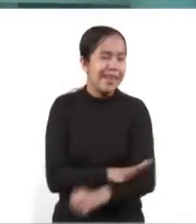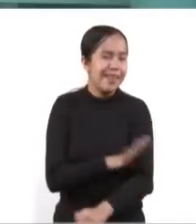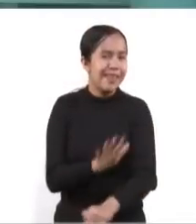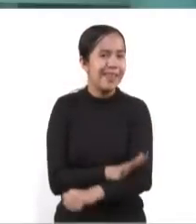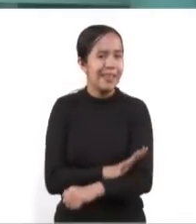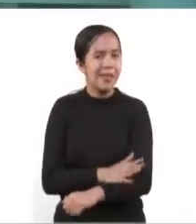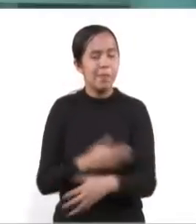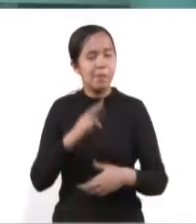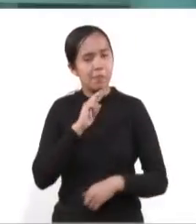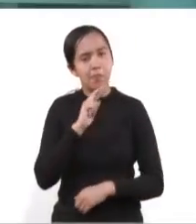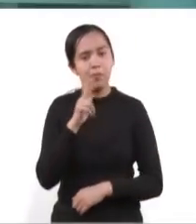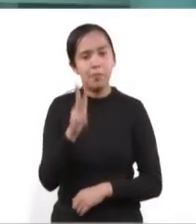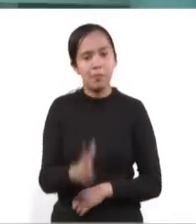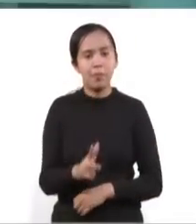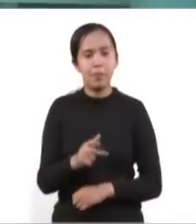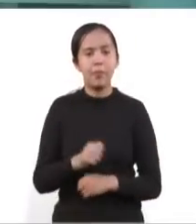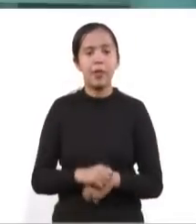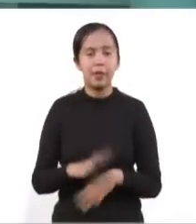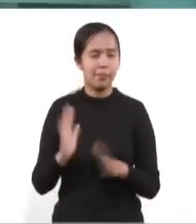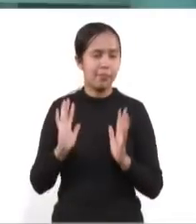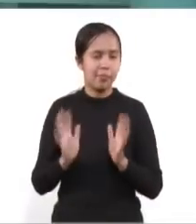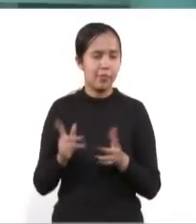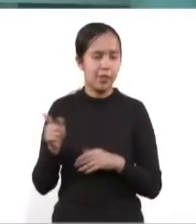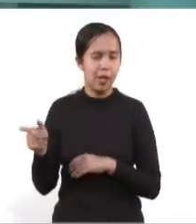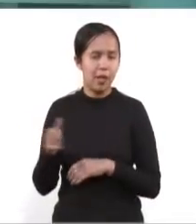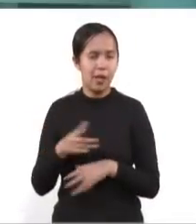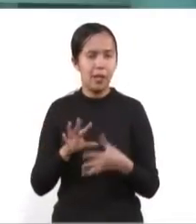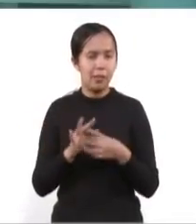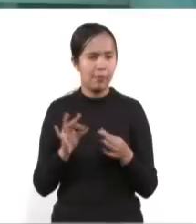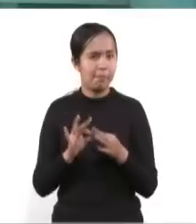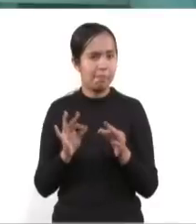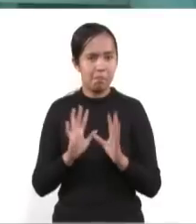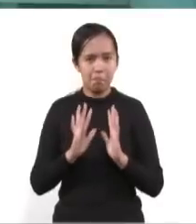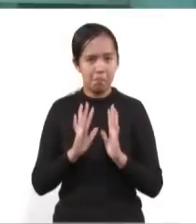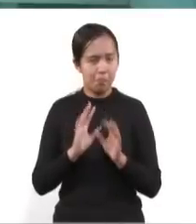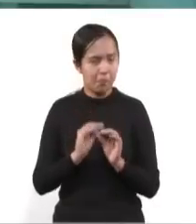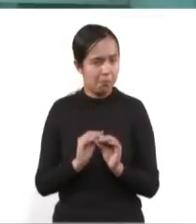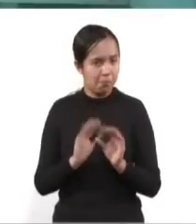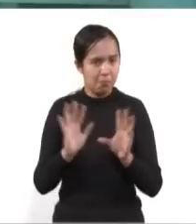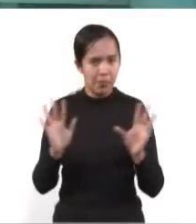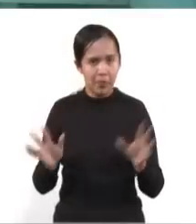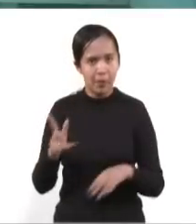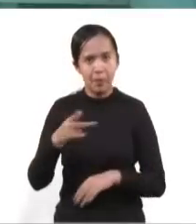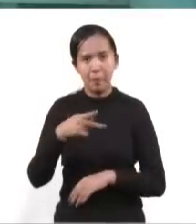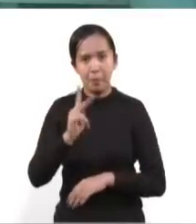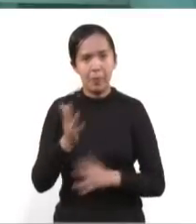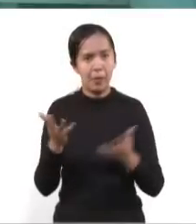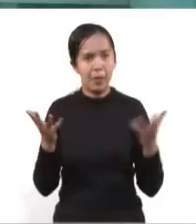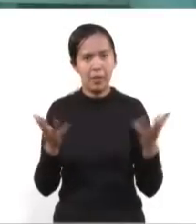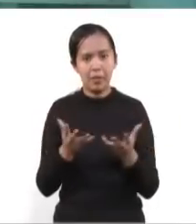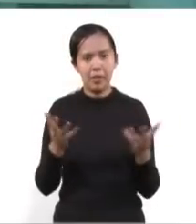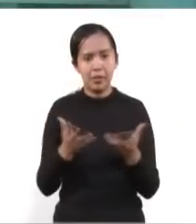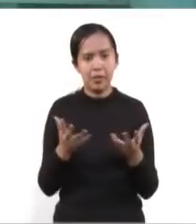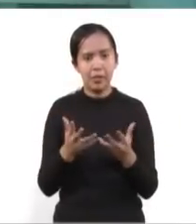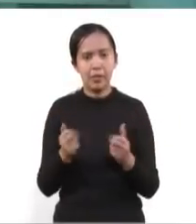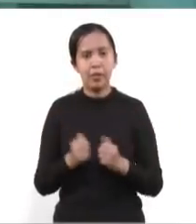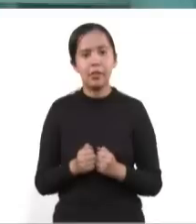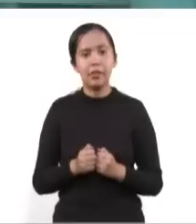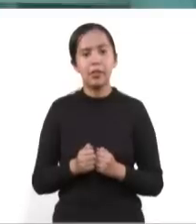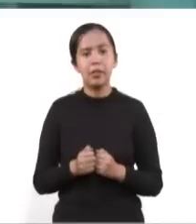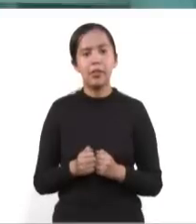esta obra, ya se comentó tanto por el ingeniero Calderón como por el propio video, pero se realizaron y se llevaron a cabo